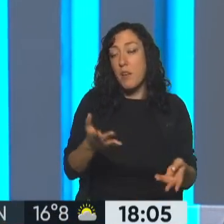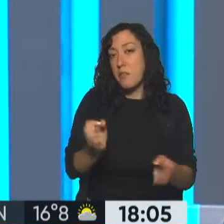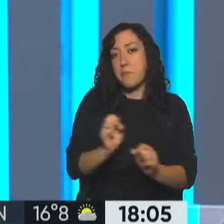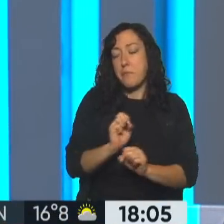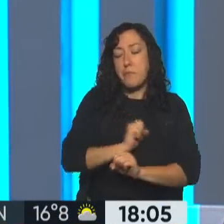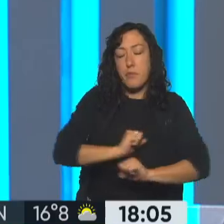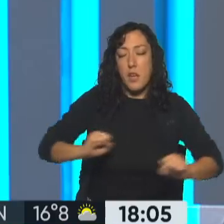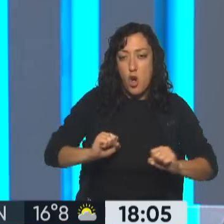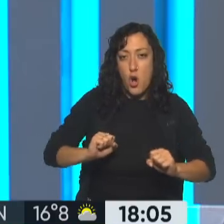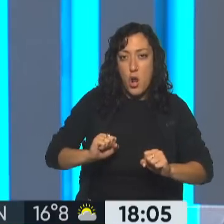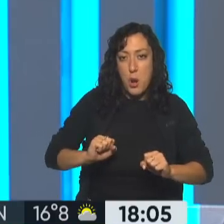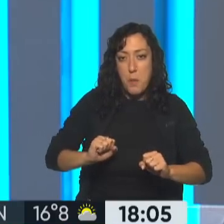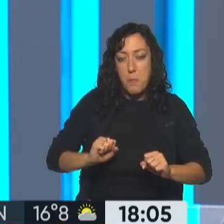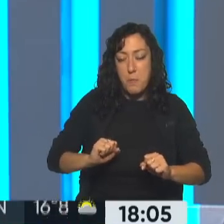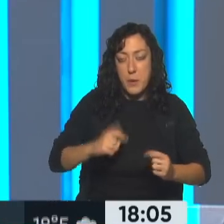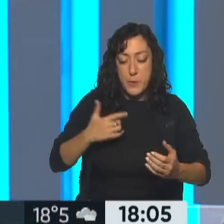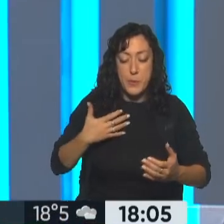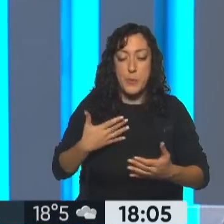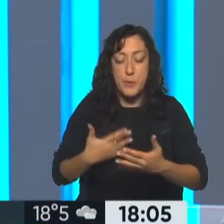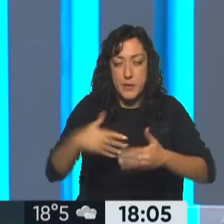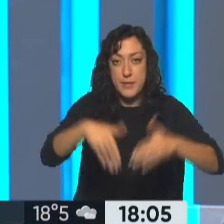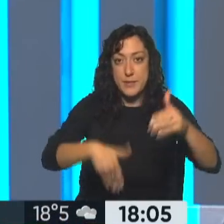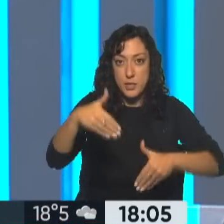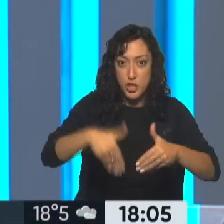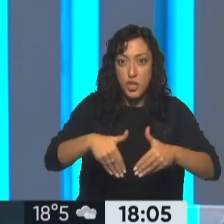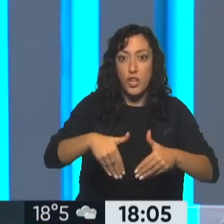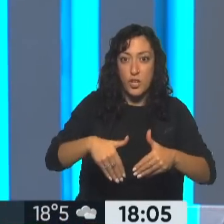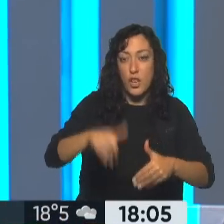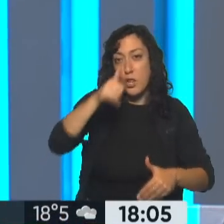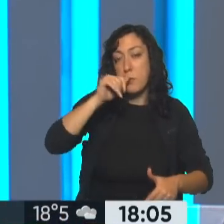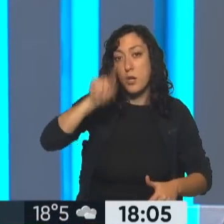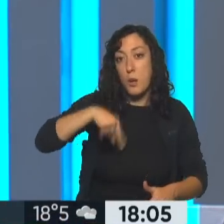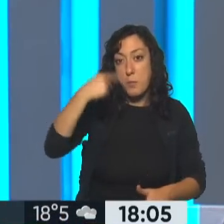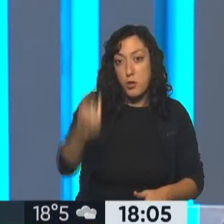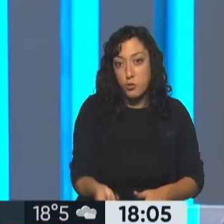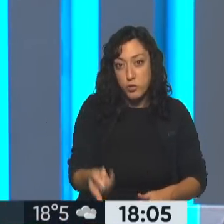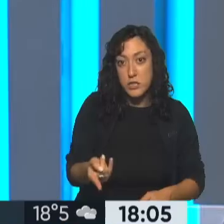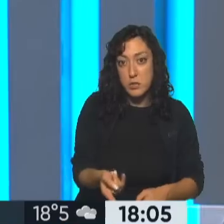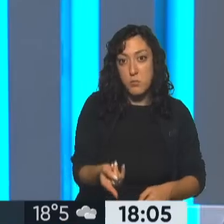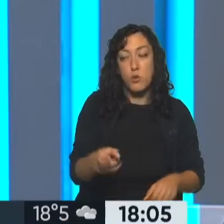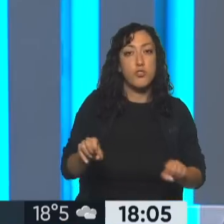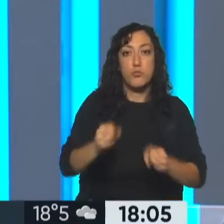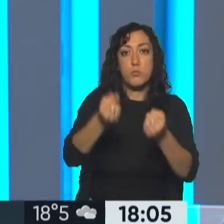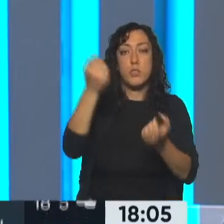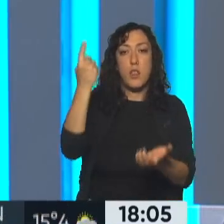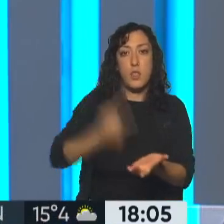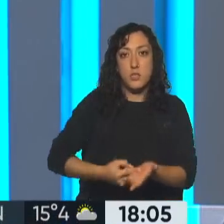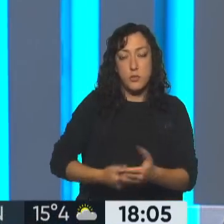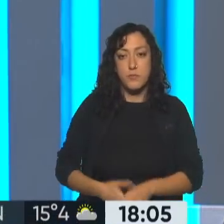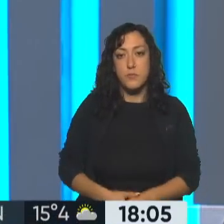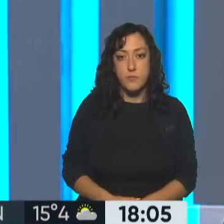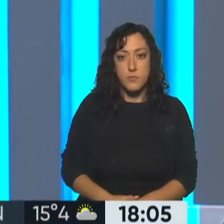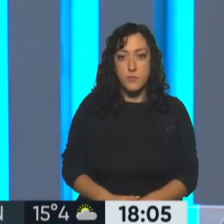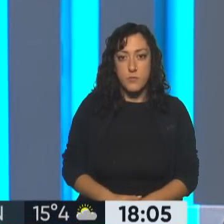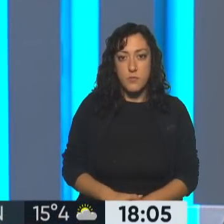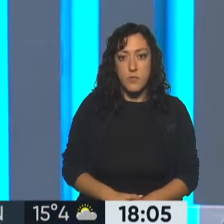fue, sobre el filo de las elecciones que iban a ser el domingo próximo, decidió suspenderlas. Y la